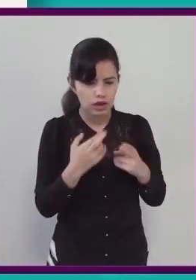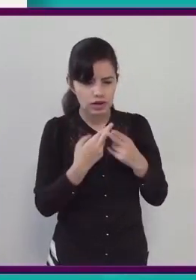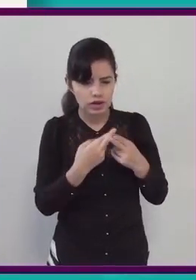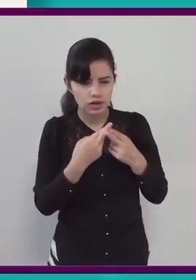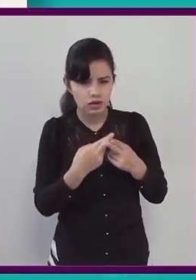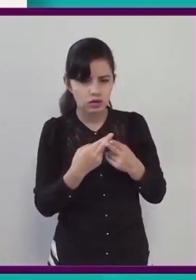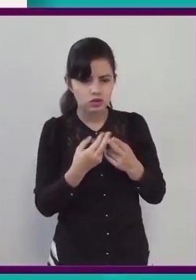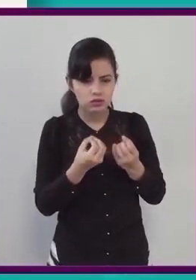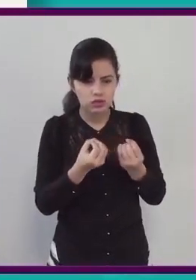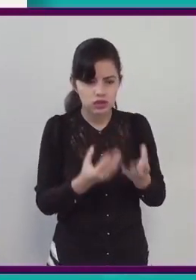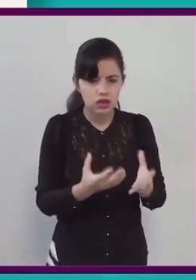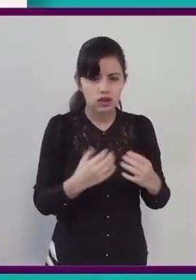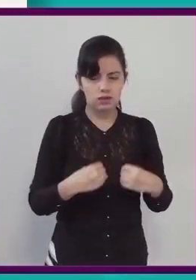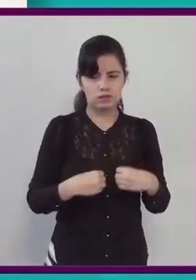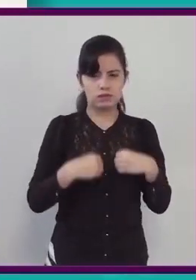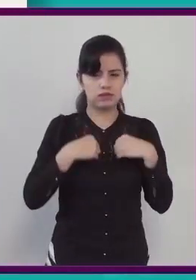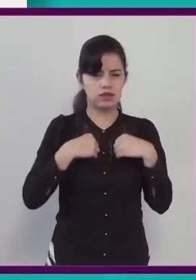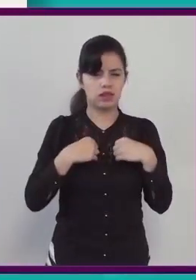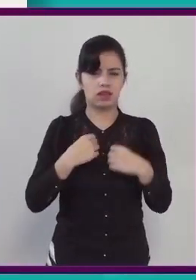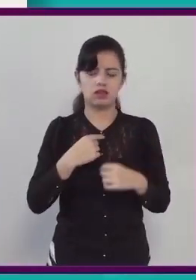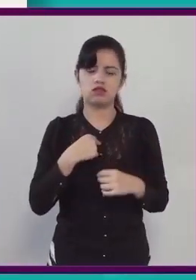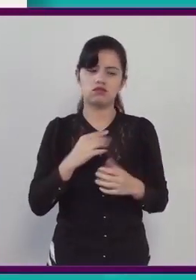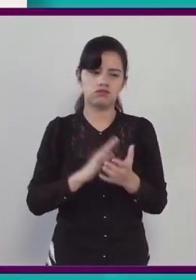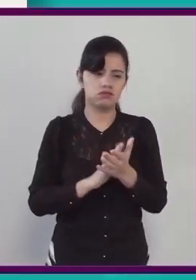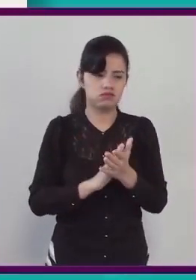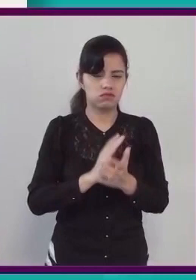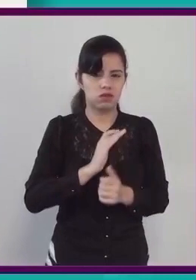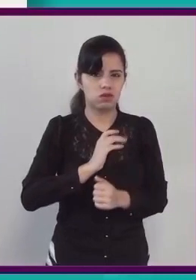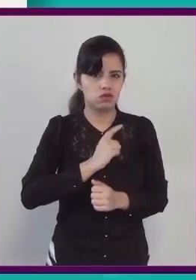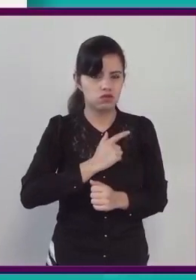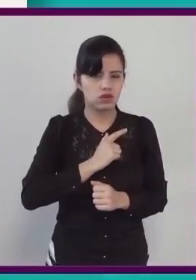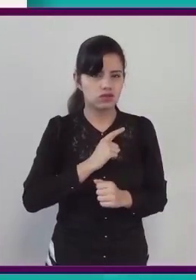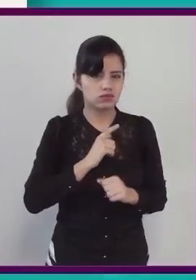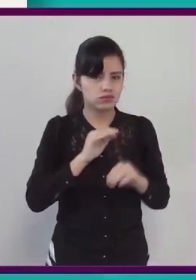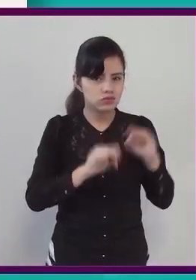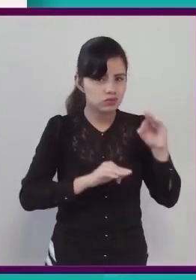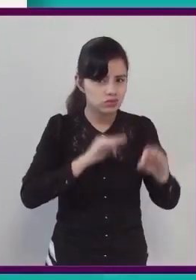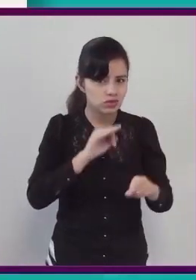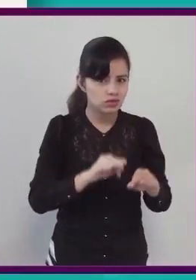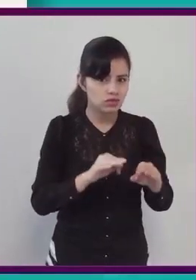y celebrar la vida son saberes